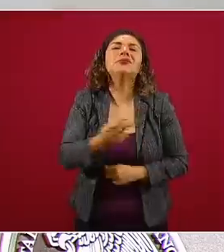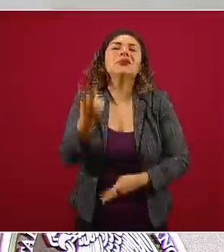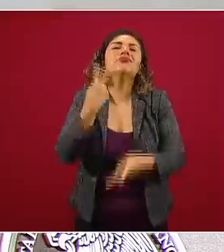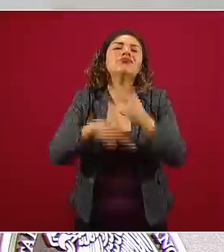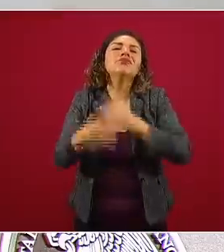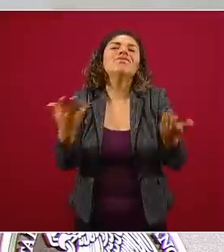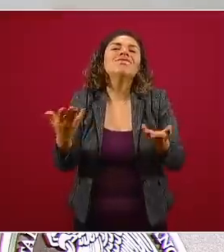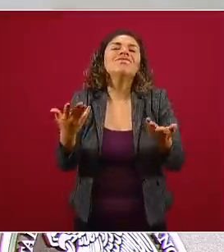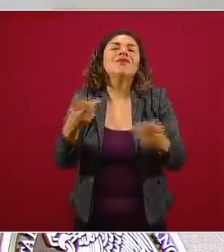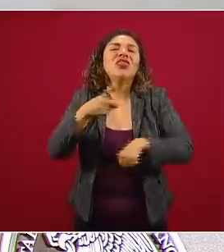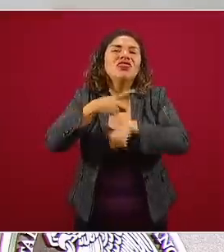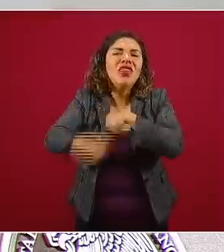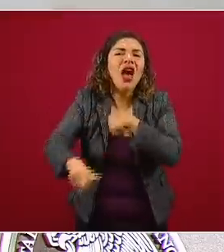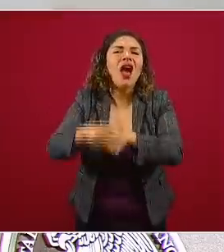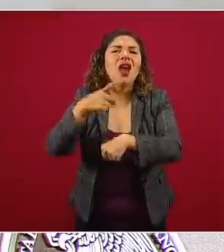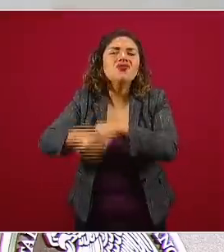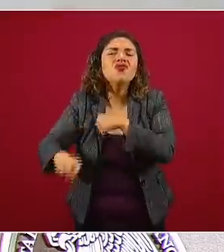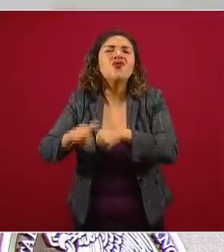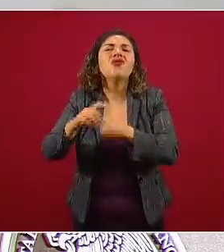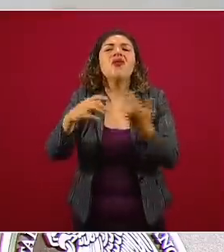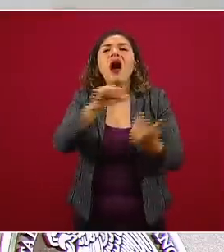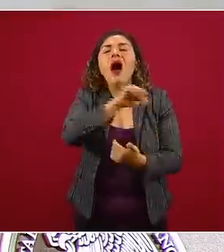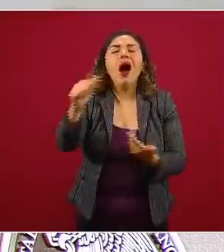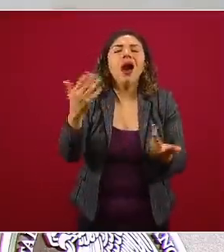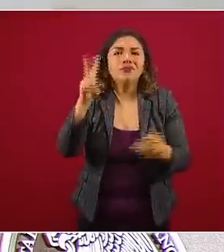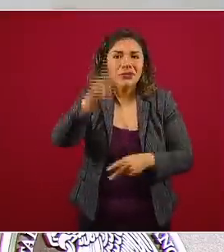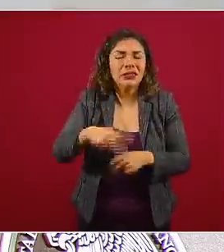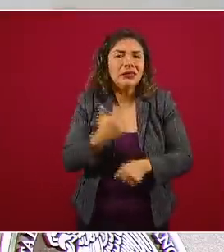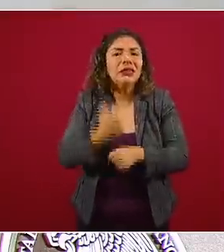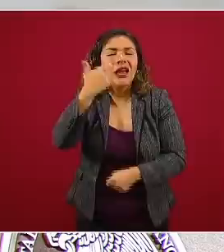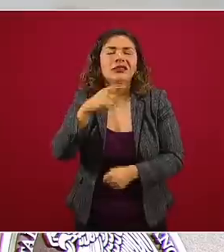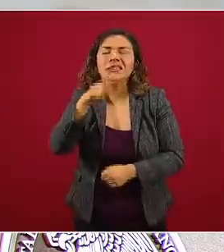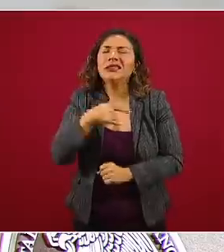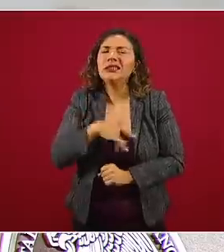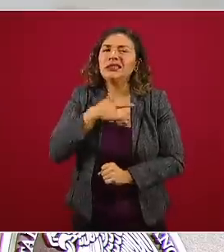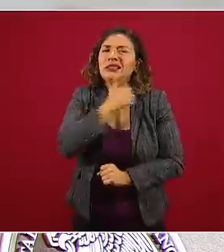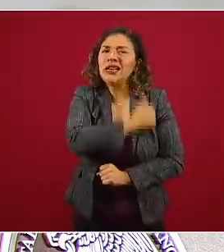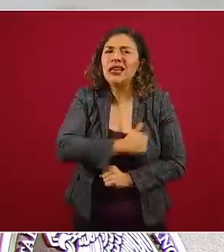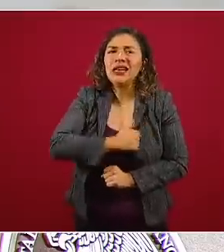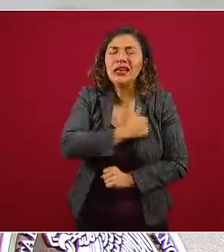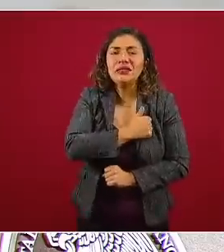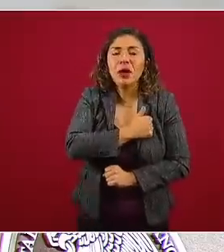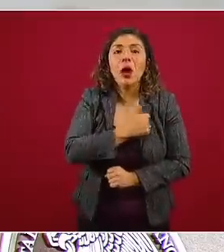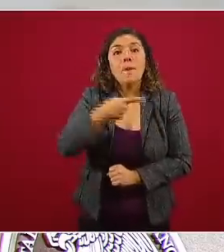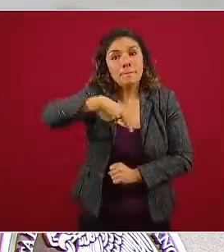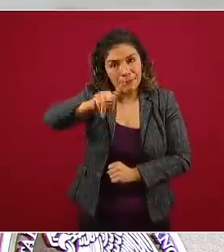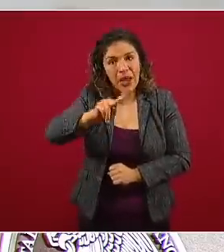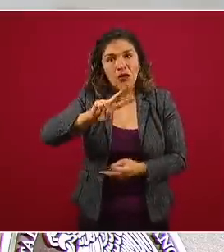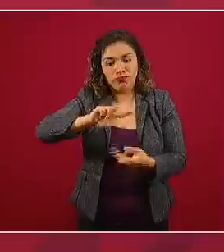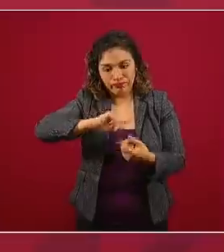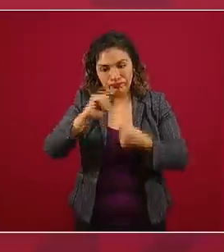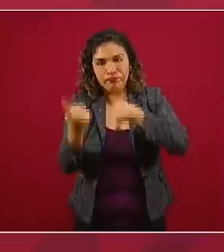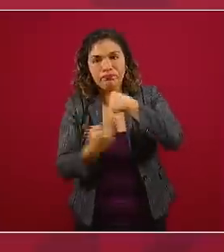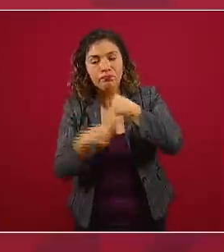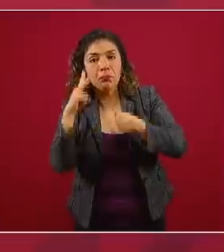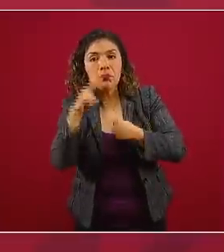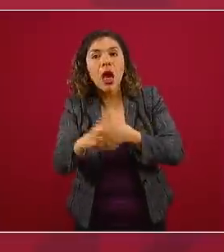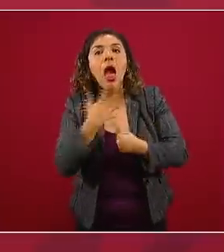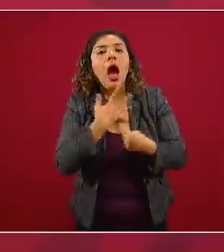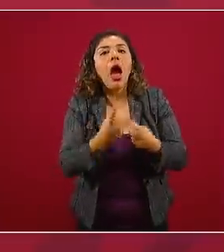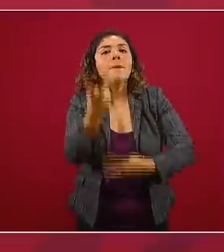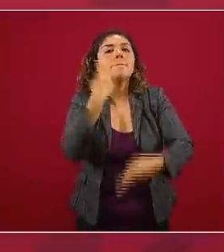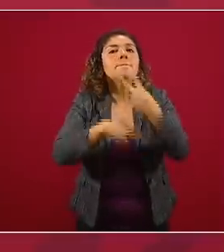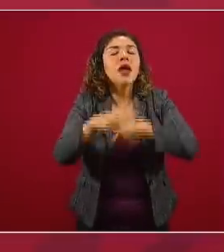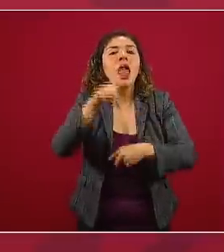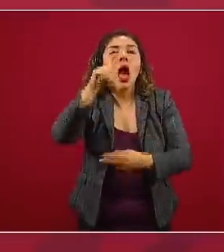paso daños afectaciones que nos parecen muy lamentables y que en la cara de la otra moneda nos permiten tener agua en